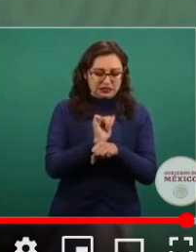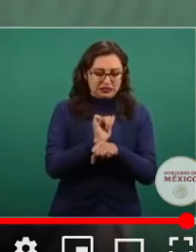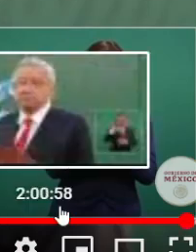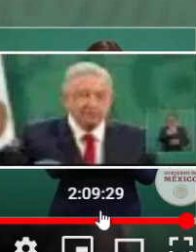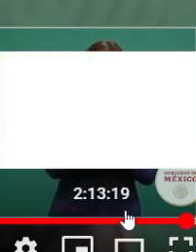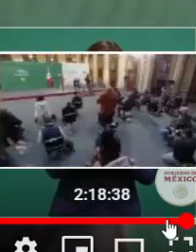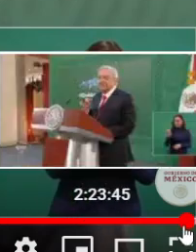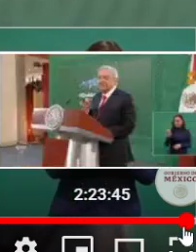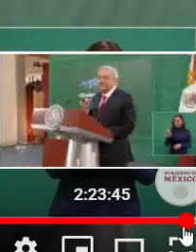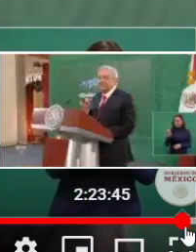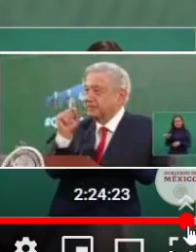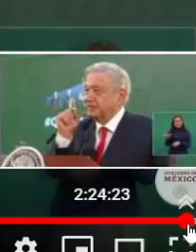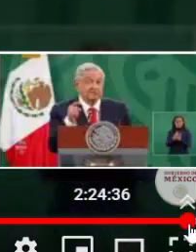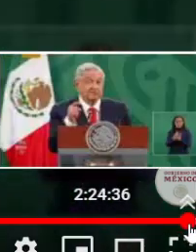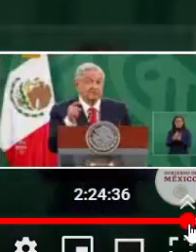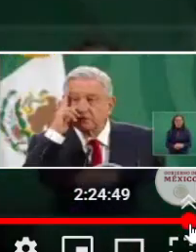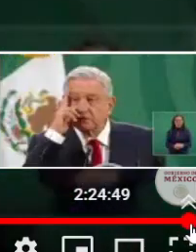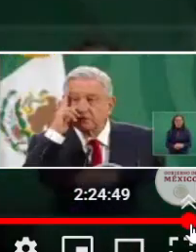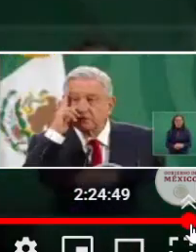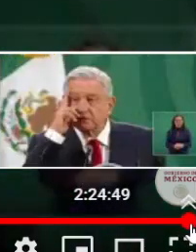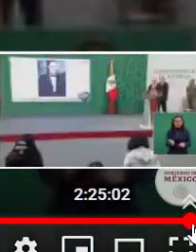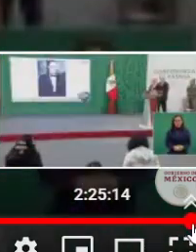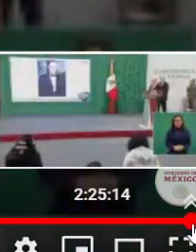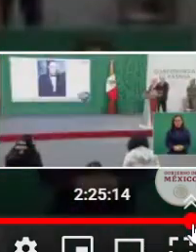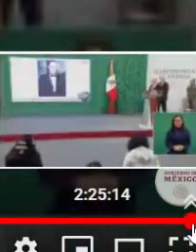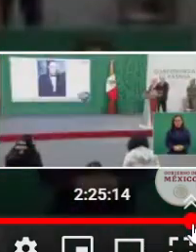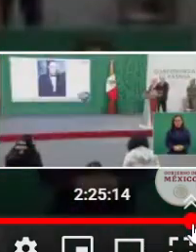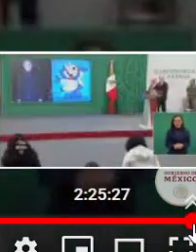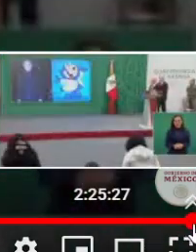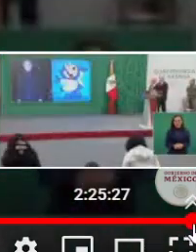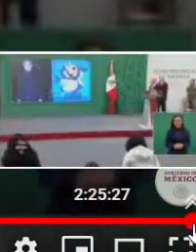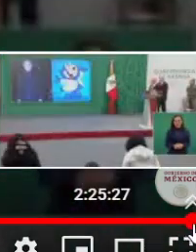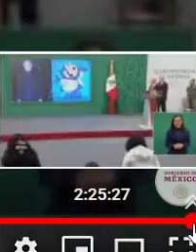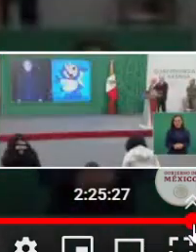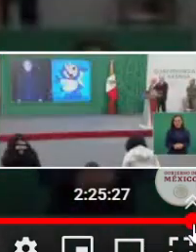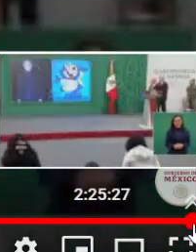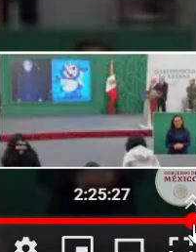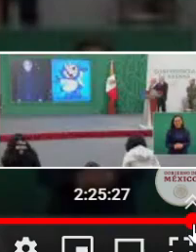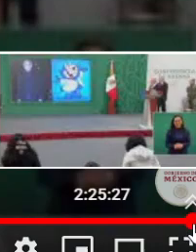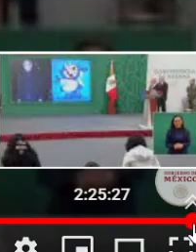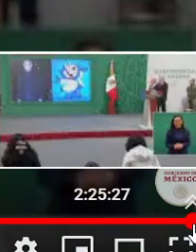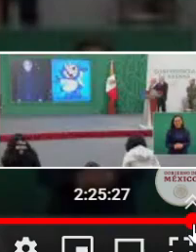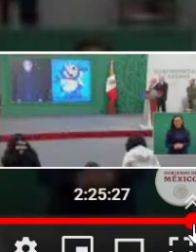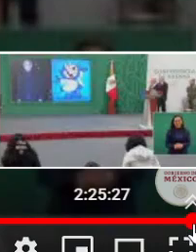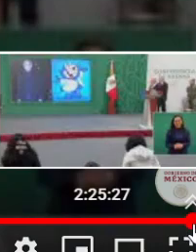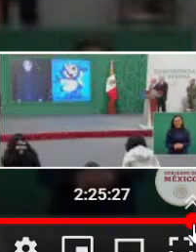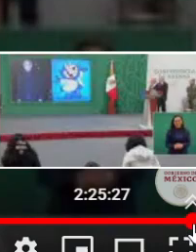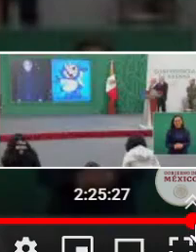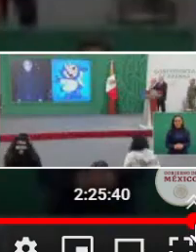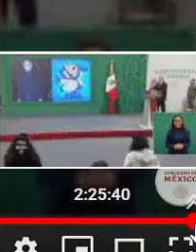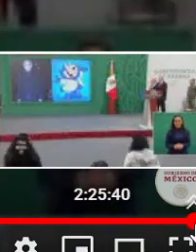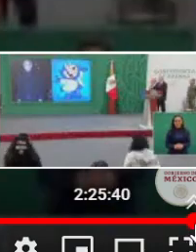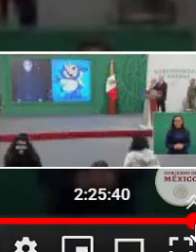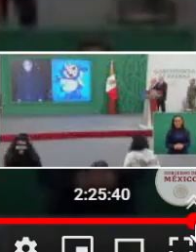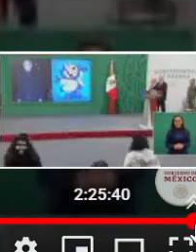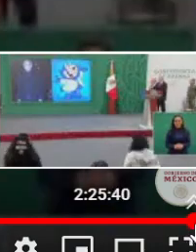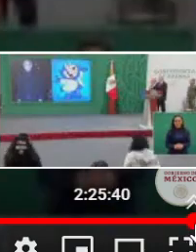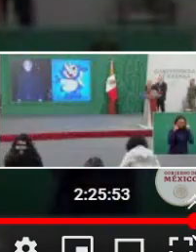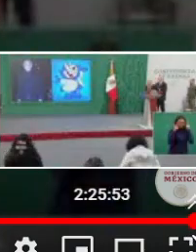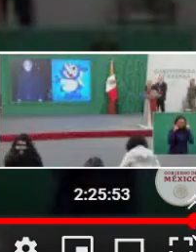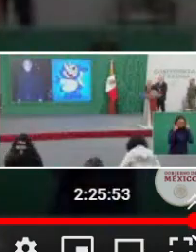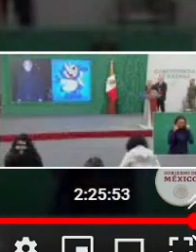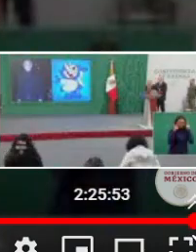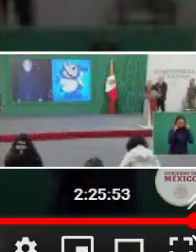en esto de ver lo divertido es donde les digo que no es una cosa de la casualidad que se le haya ocurrido